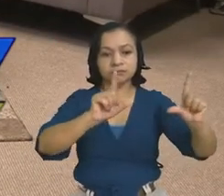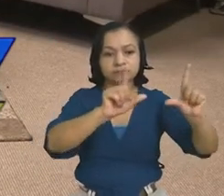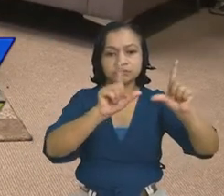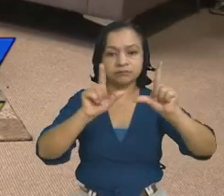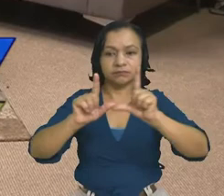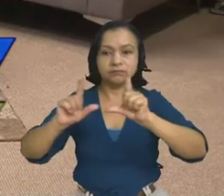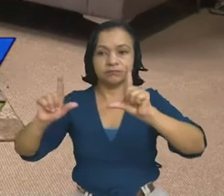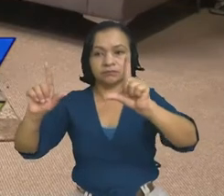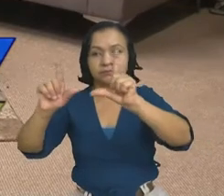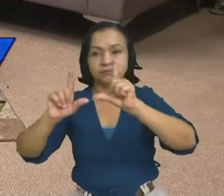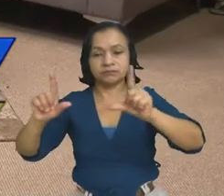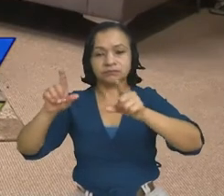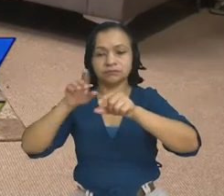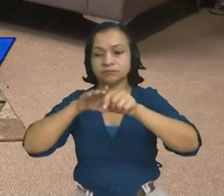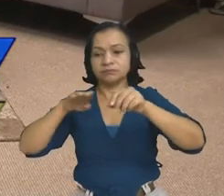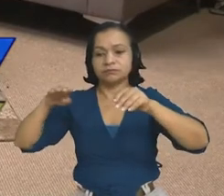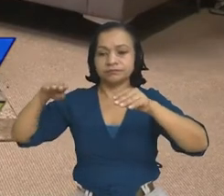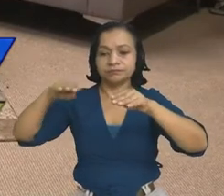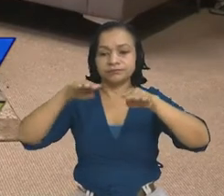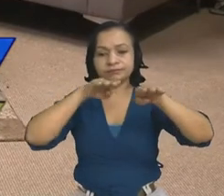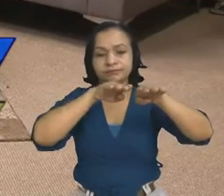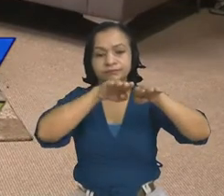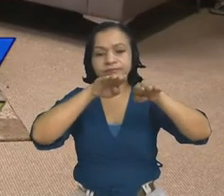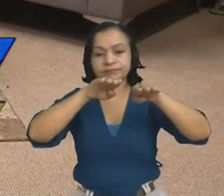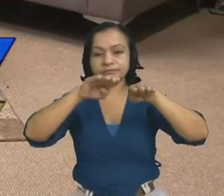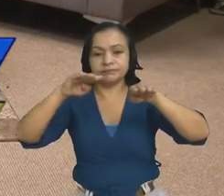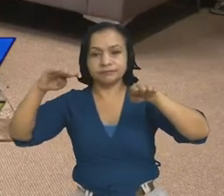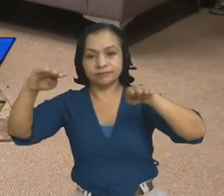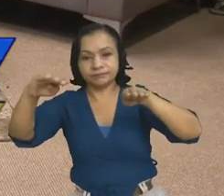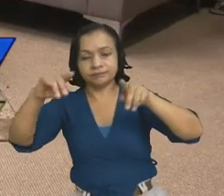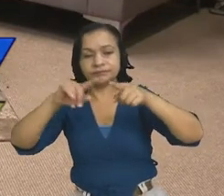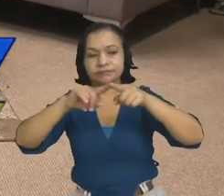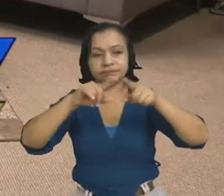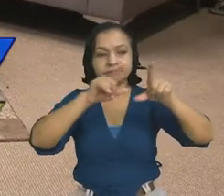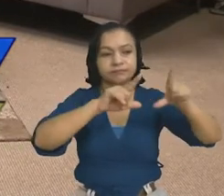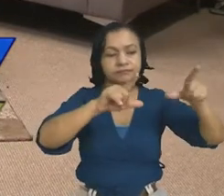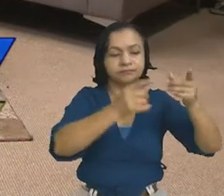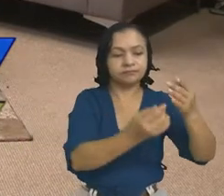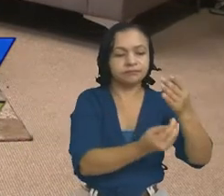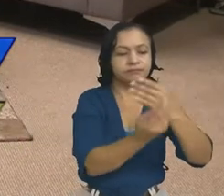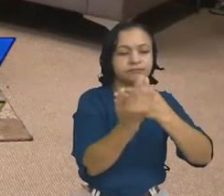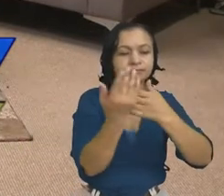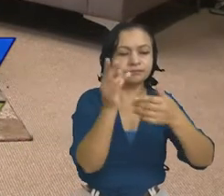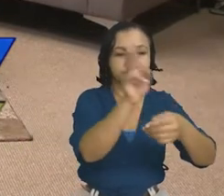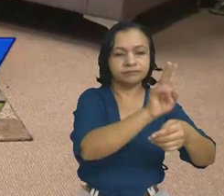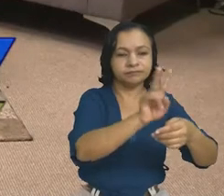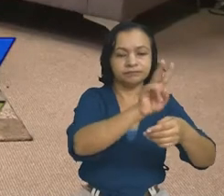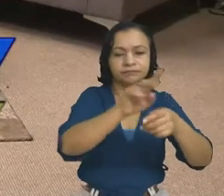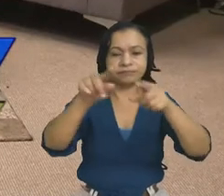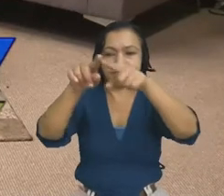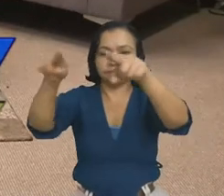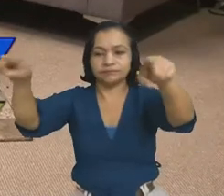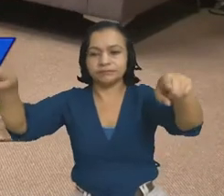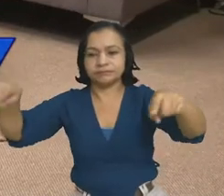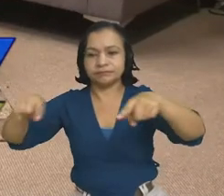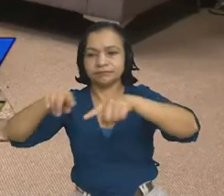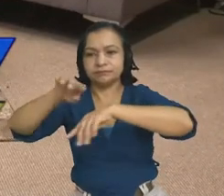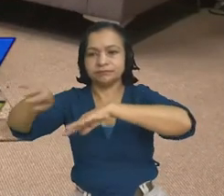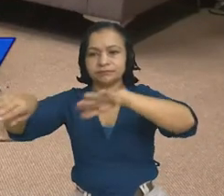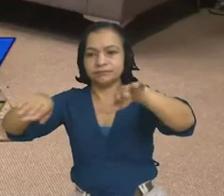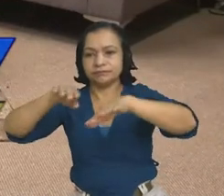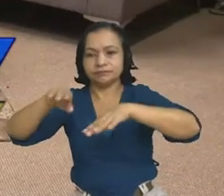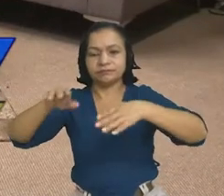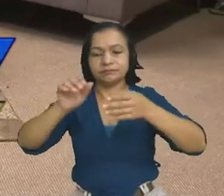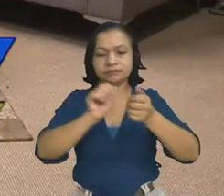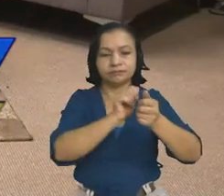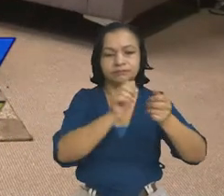acá, de parqueo, áreas de, claro, de áreas verdes. También tiene la parte de las piscinas, las canchas de básquetbol que van